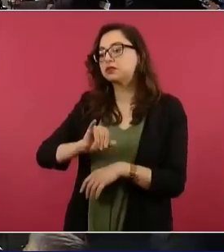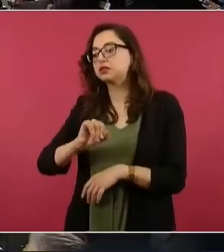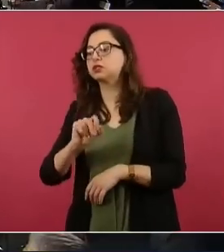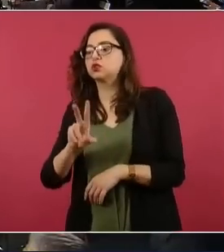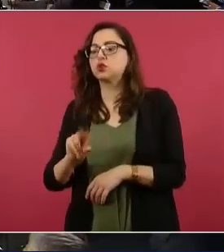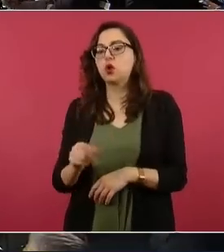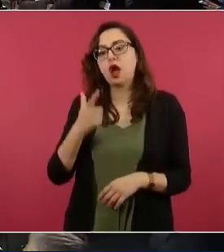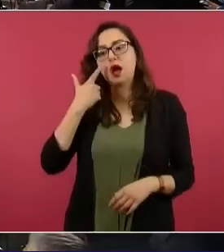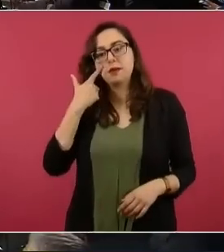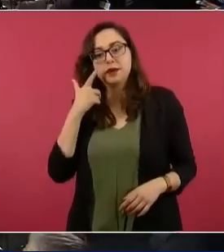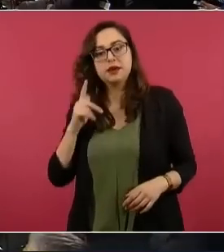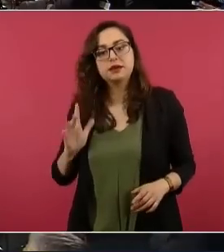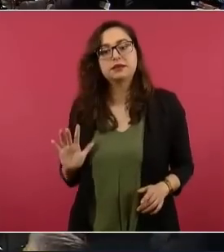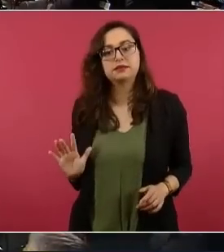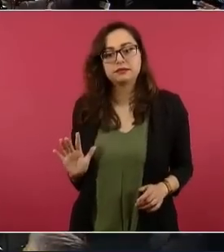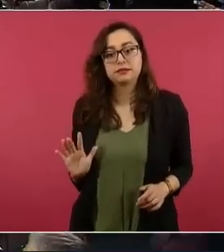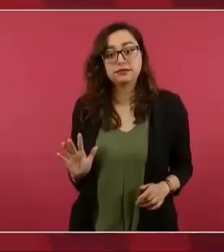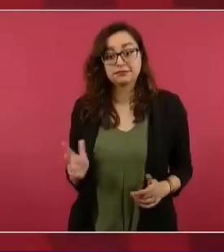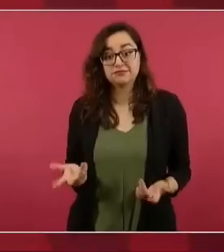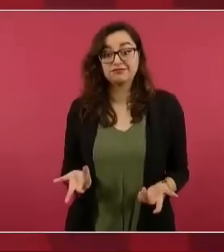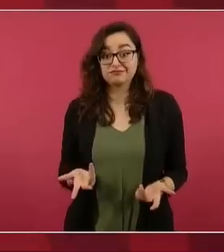tenían que pedirle permiso al amo.